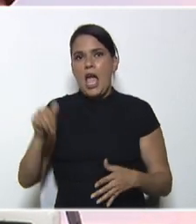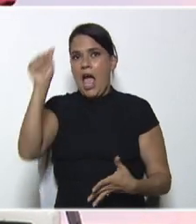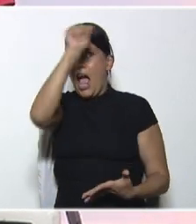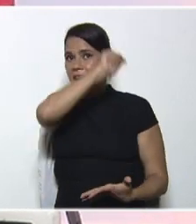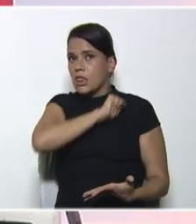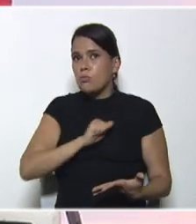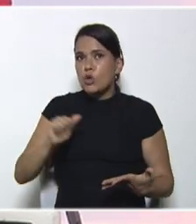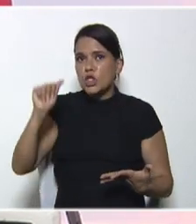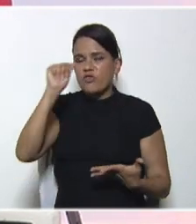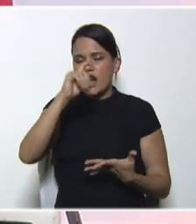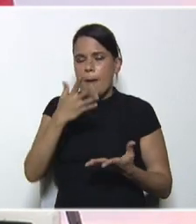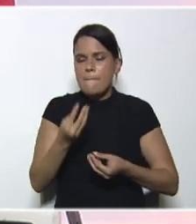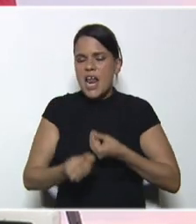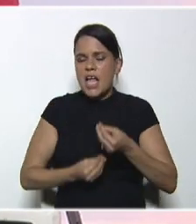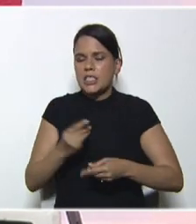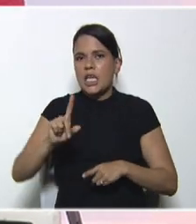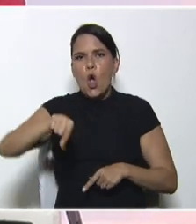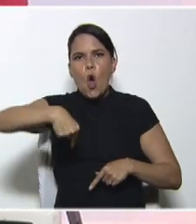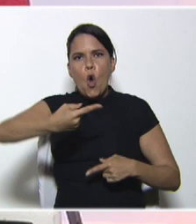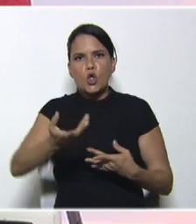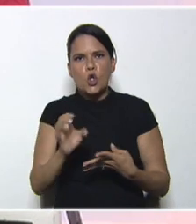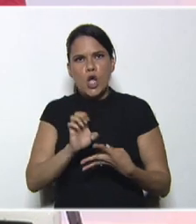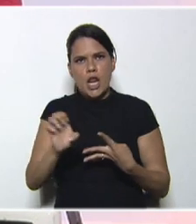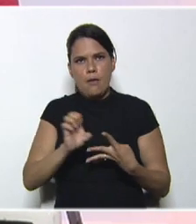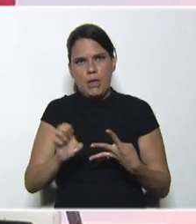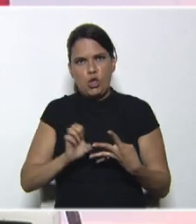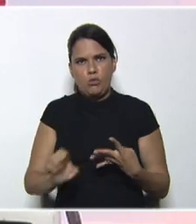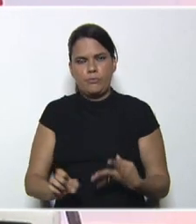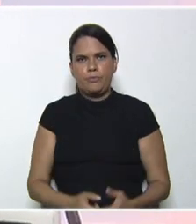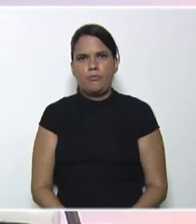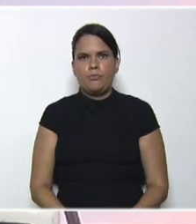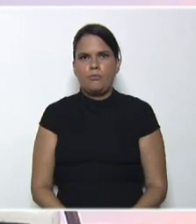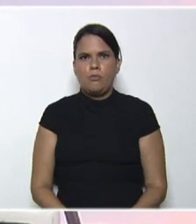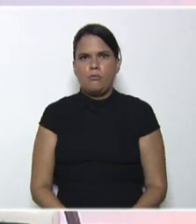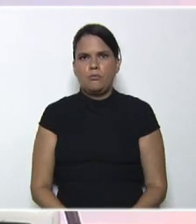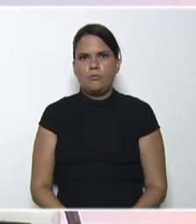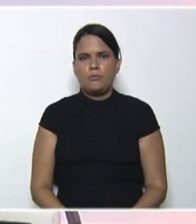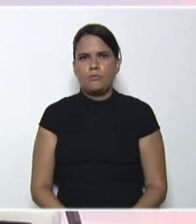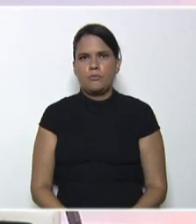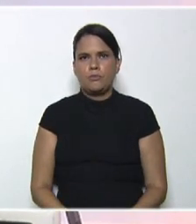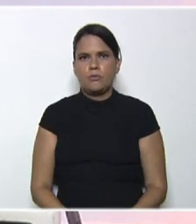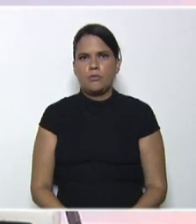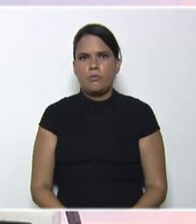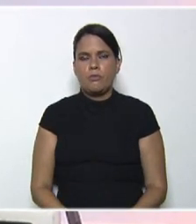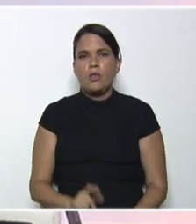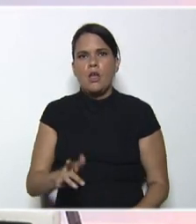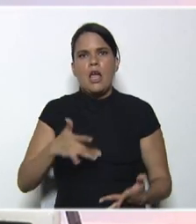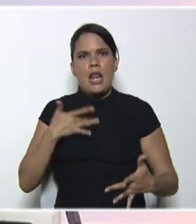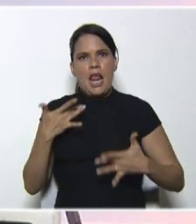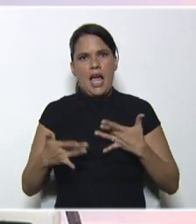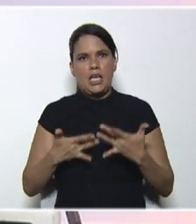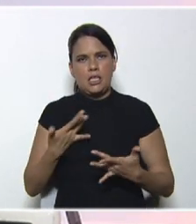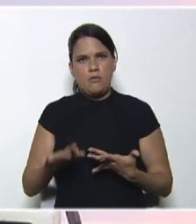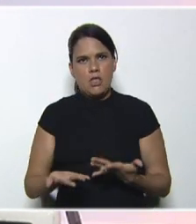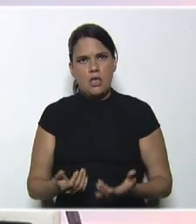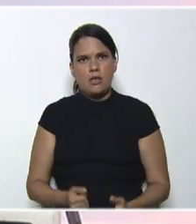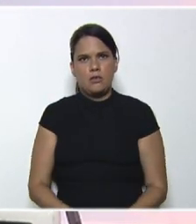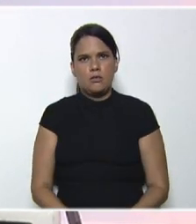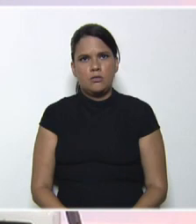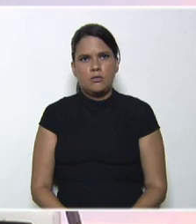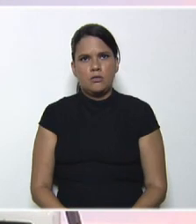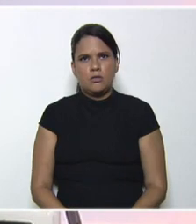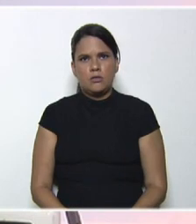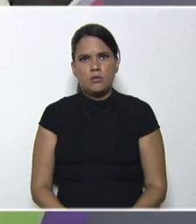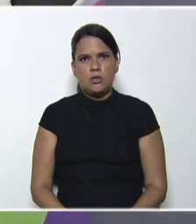para generar otros elementos. Entonces, ahora vamos con las actividades relacionadas